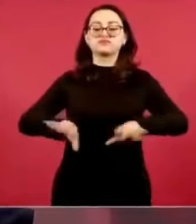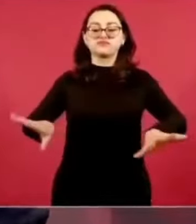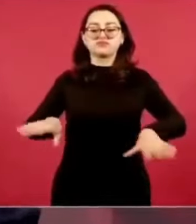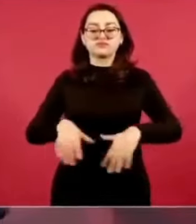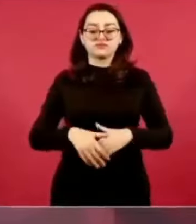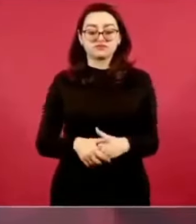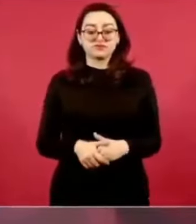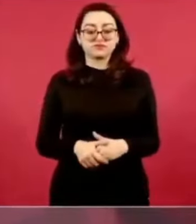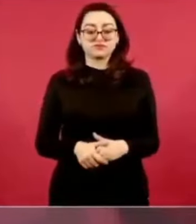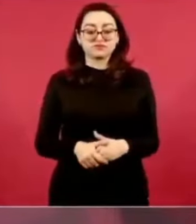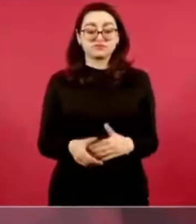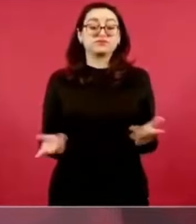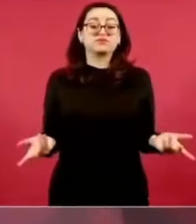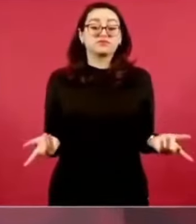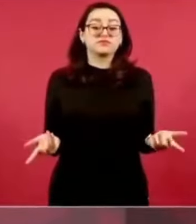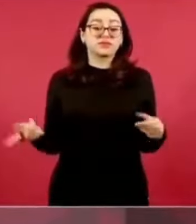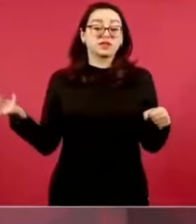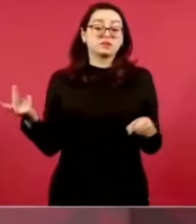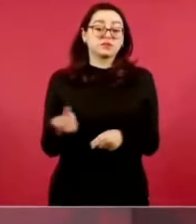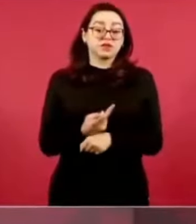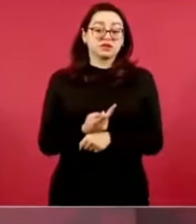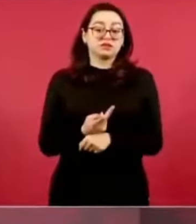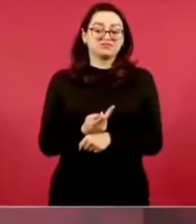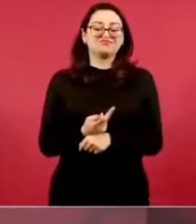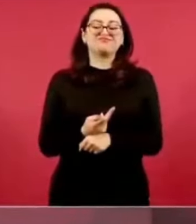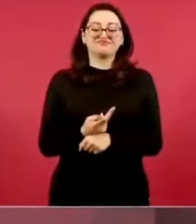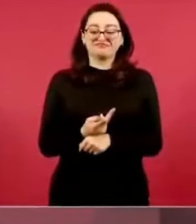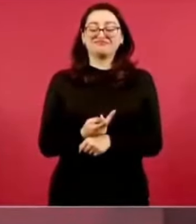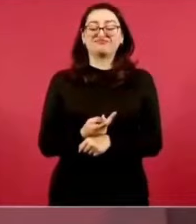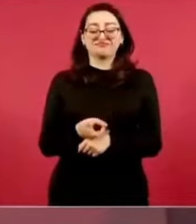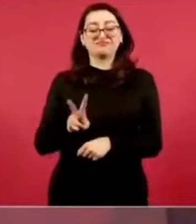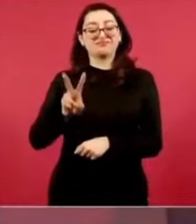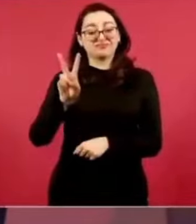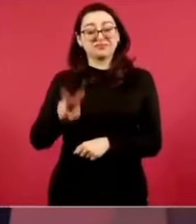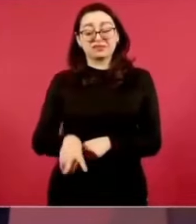y llegó a penetrar